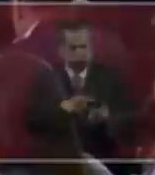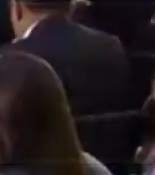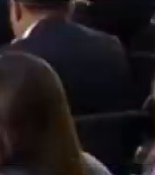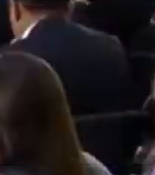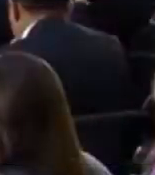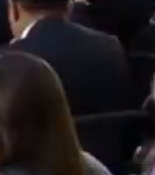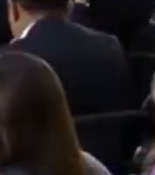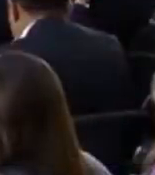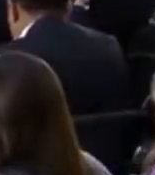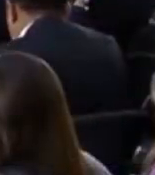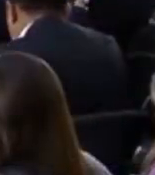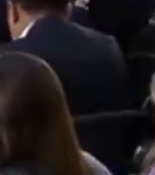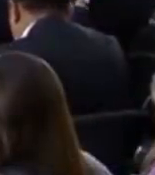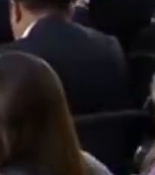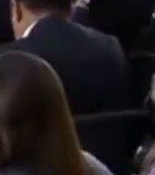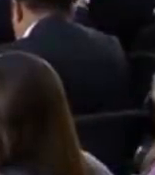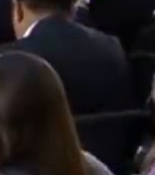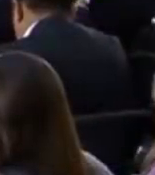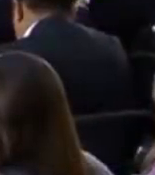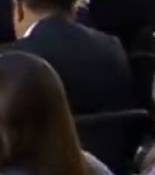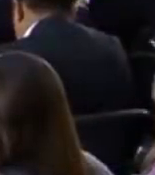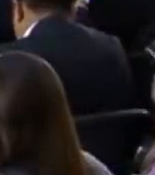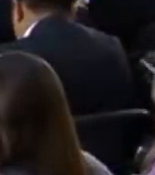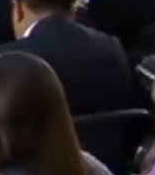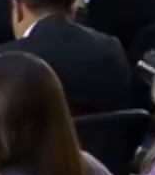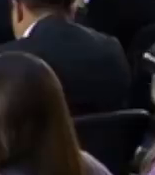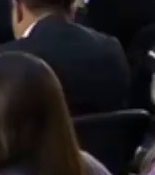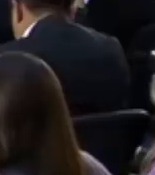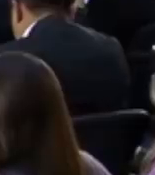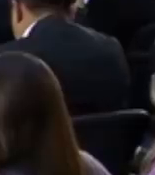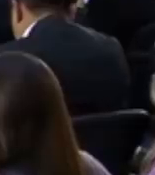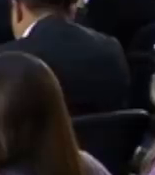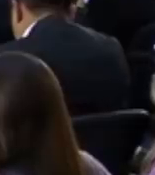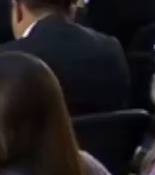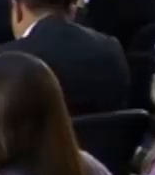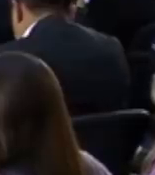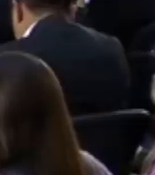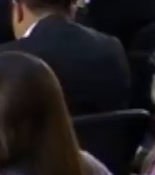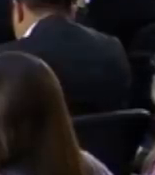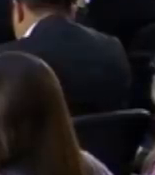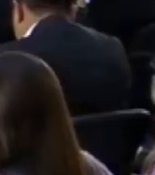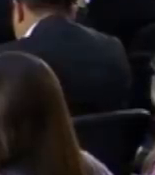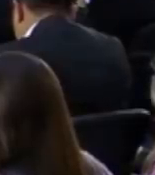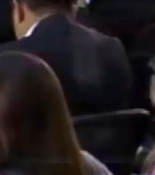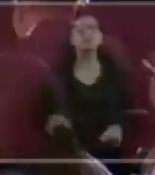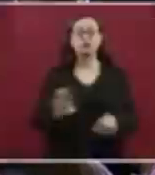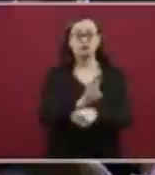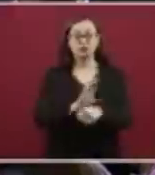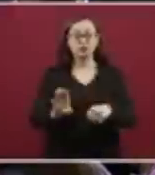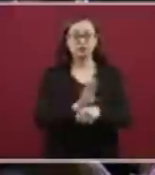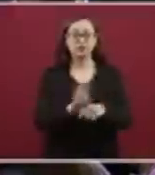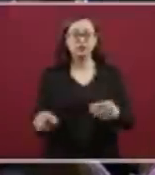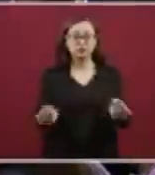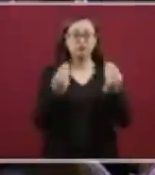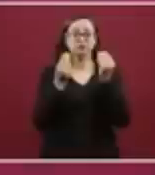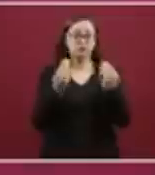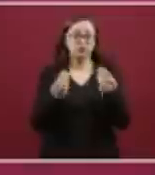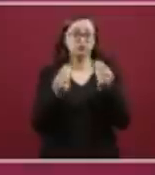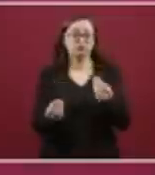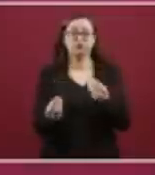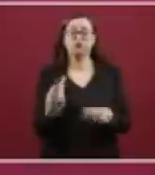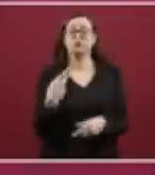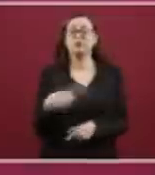muchos beneficios, pero ya no se puede seguir